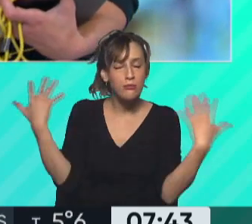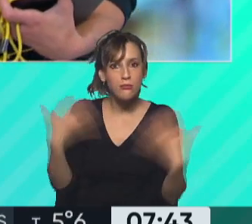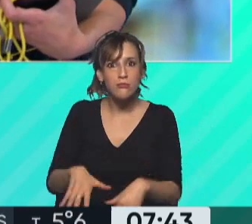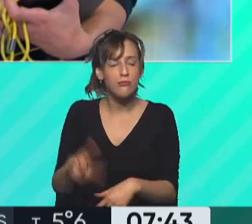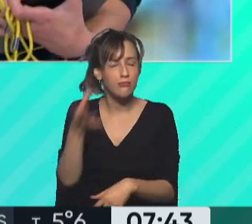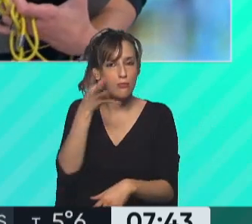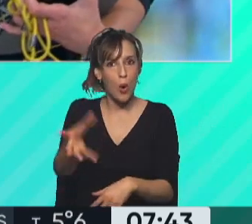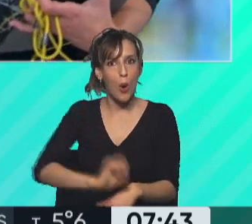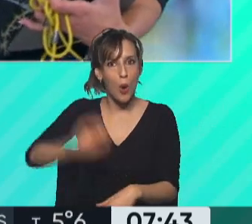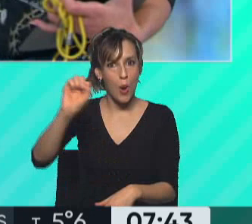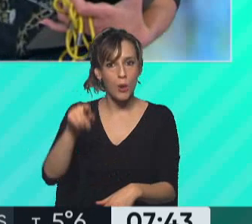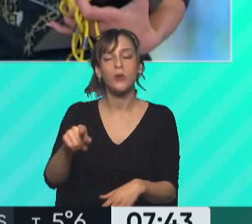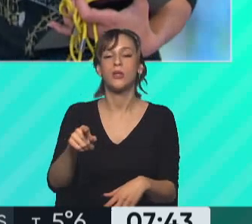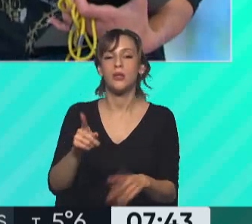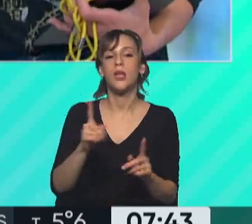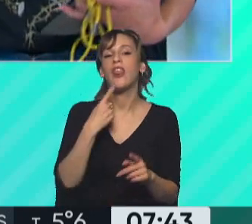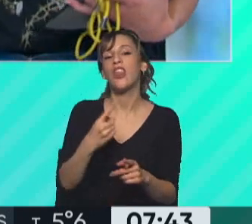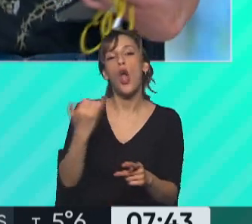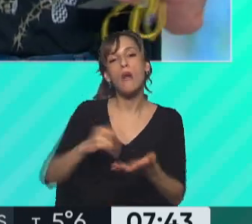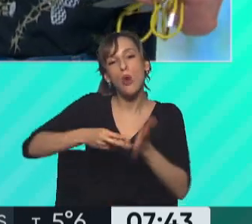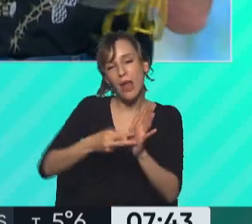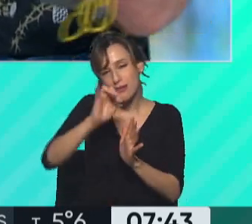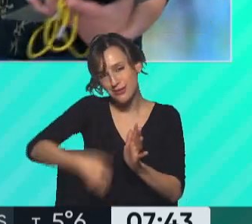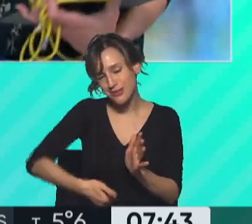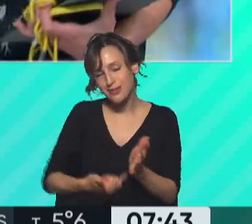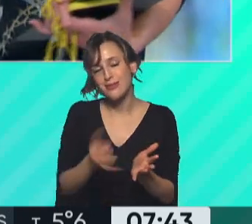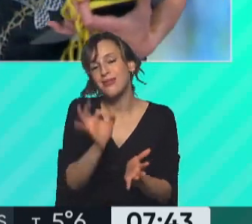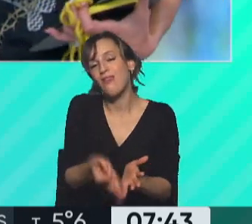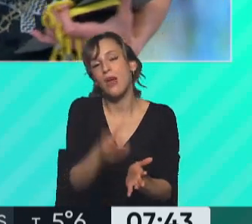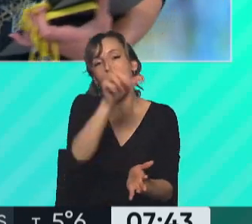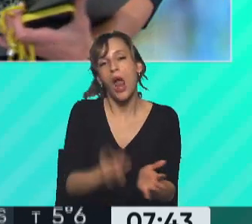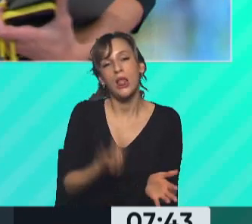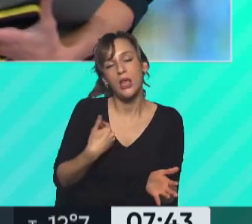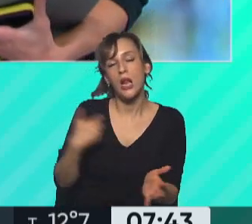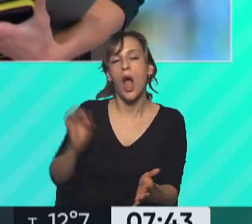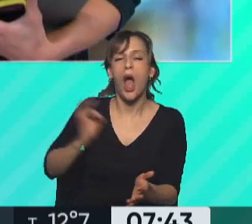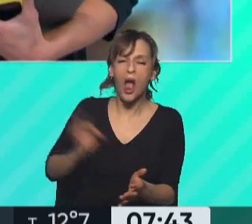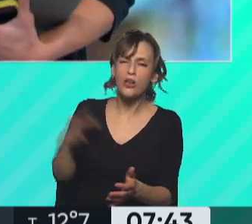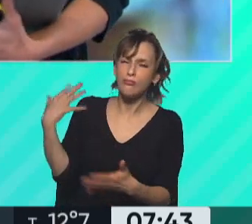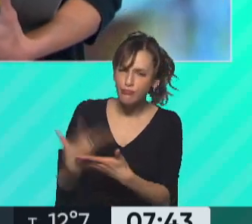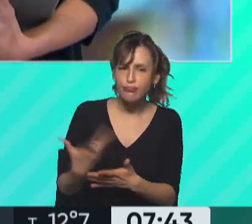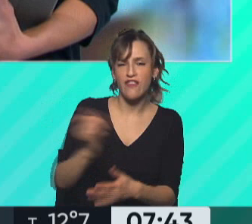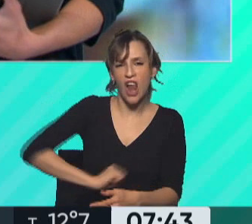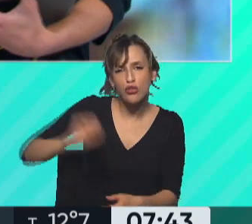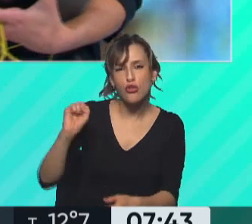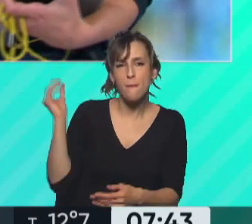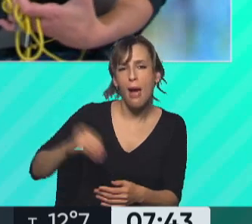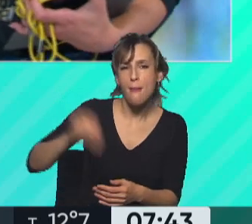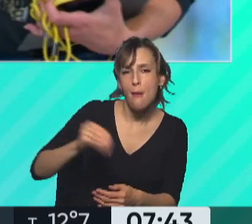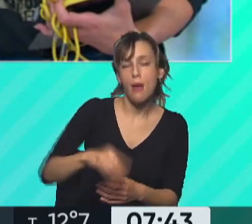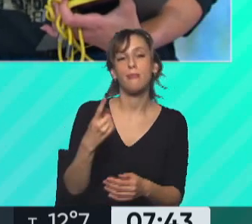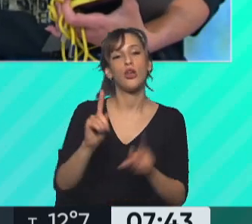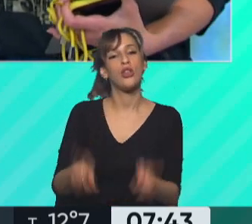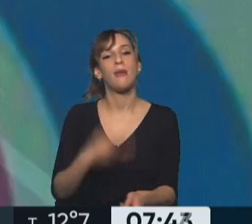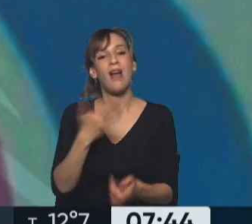dijo Guzmán que hay un tema local. Digo, todos sabemos que hay algo de Argentina porque hace años que tenemos inflación, pero también habló del tema político. Sí,